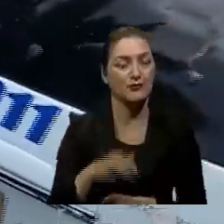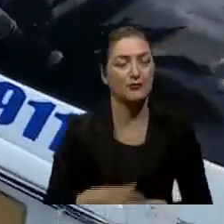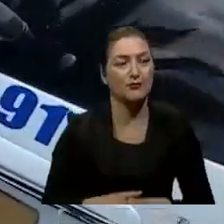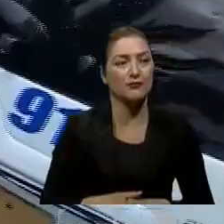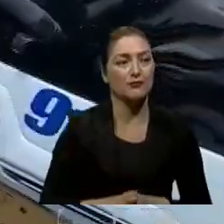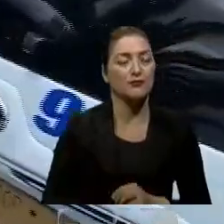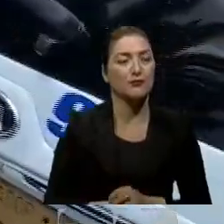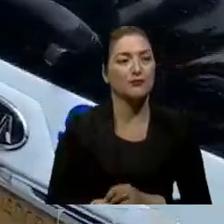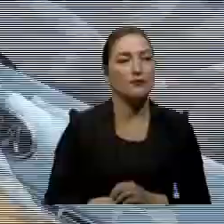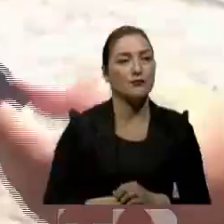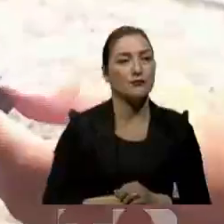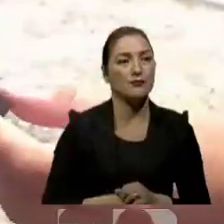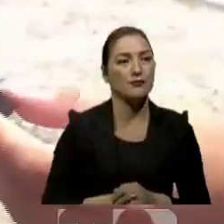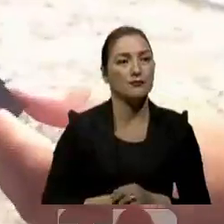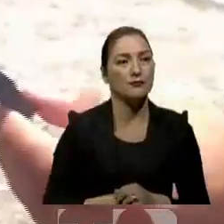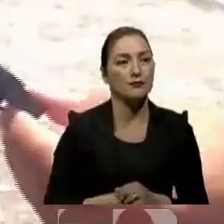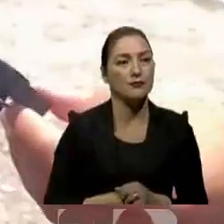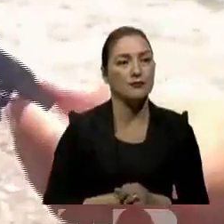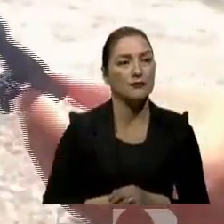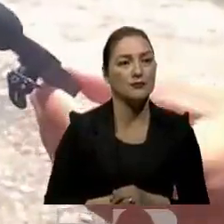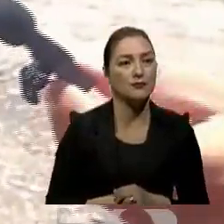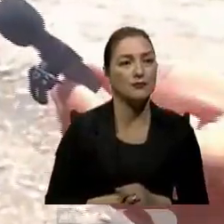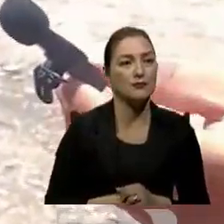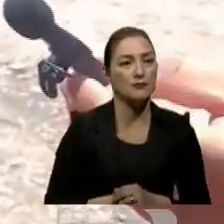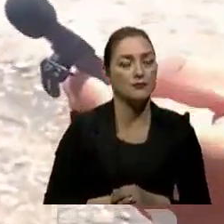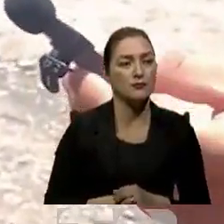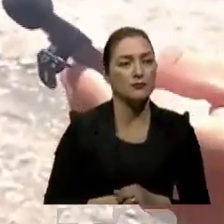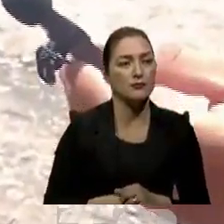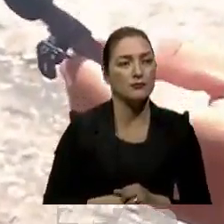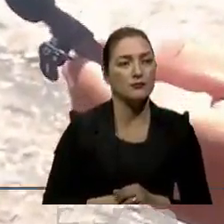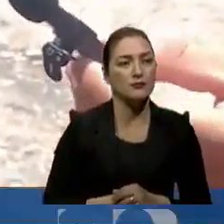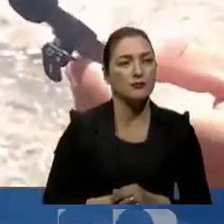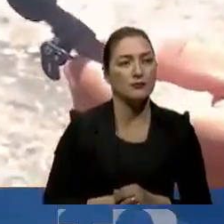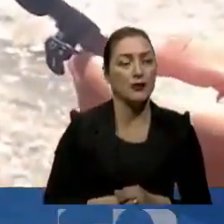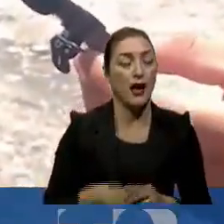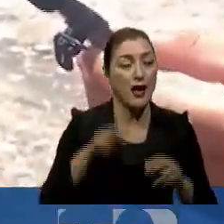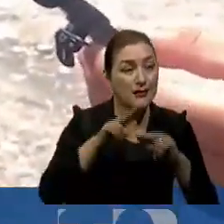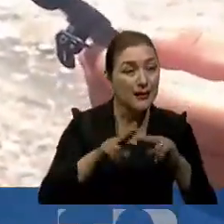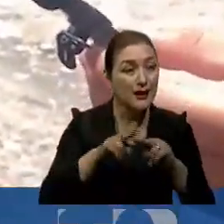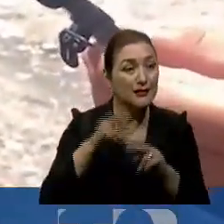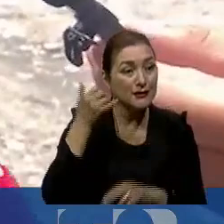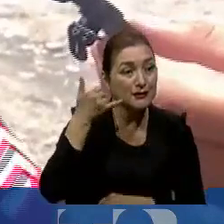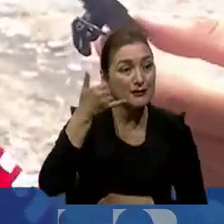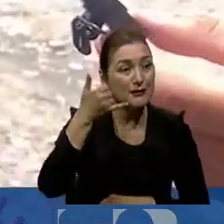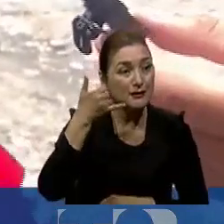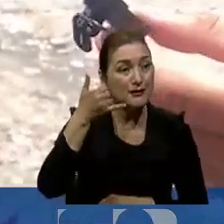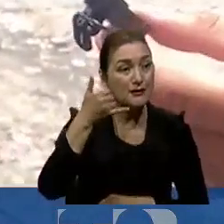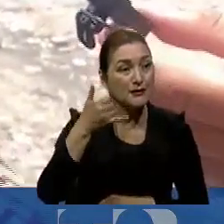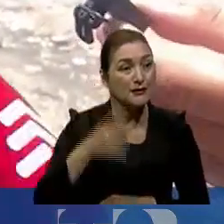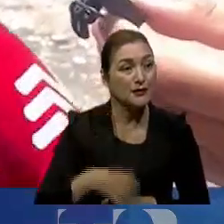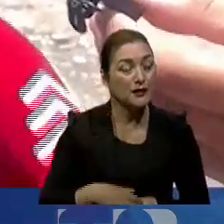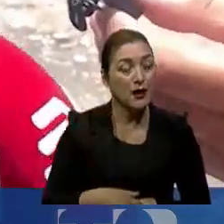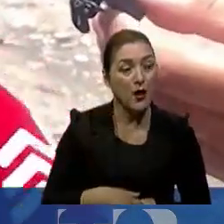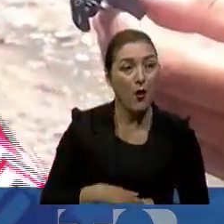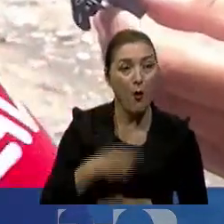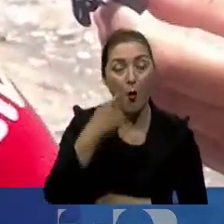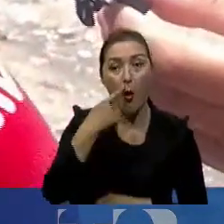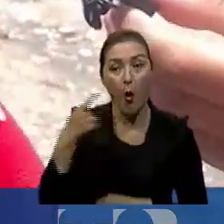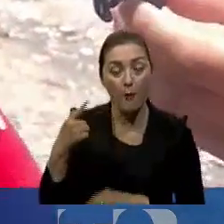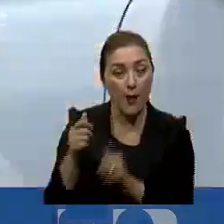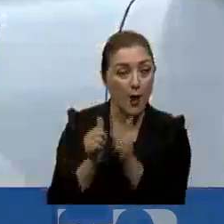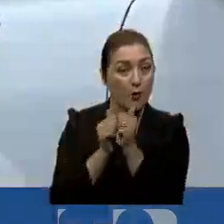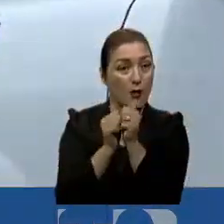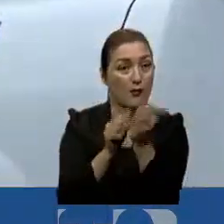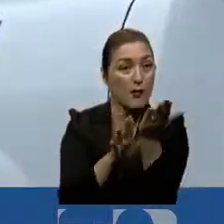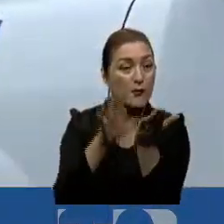salió porque no contestaba la línea de taxis, entonces él salió a acompañar a mi hermana. Y de ahí